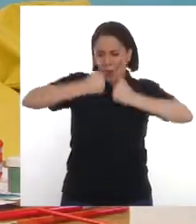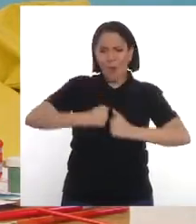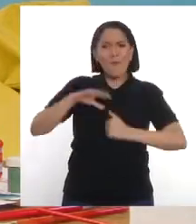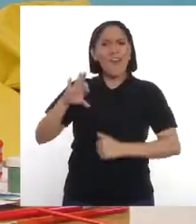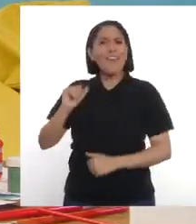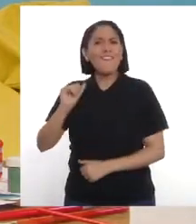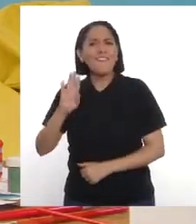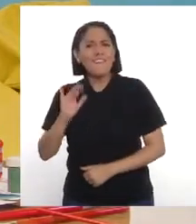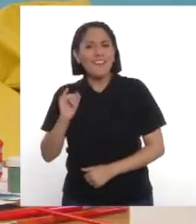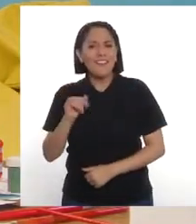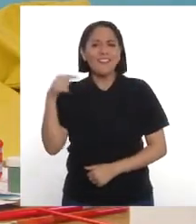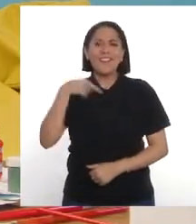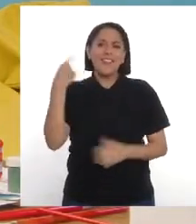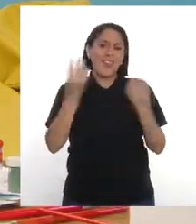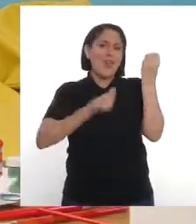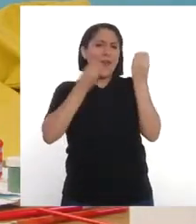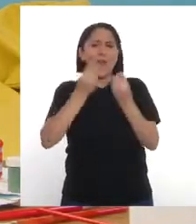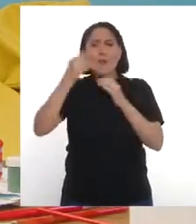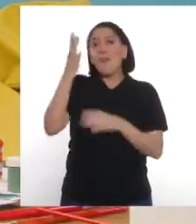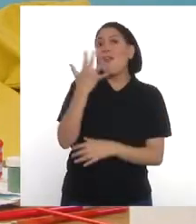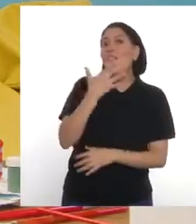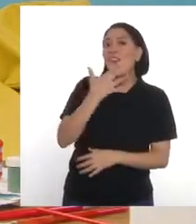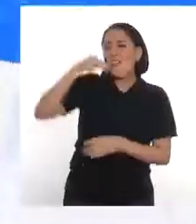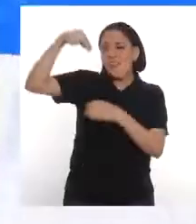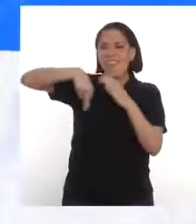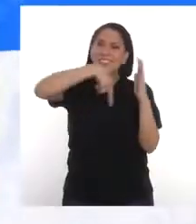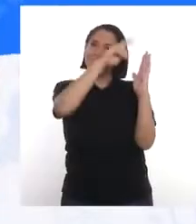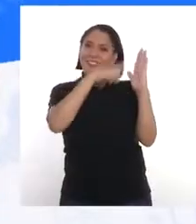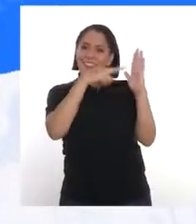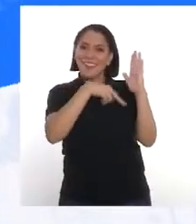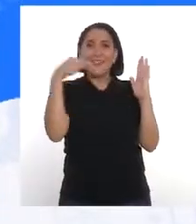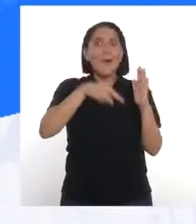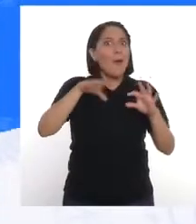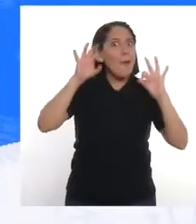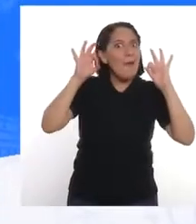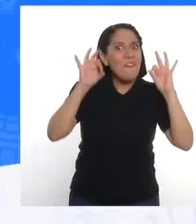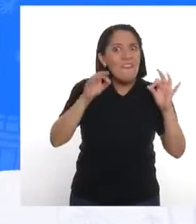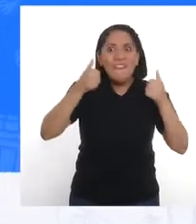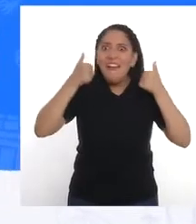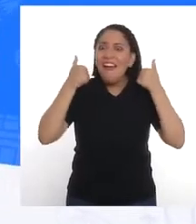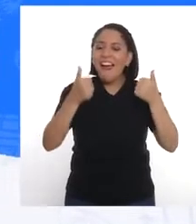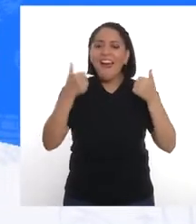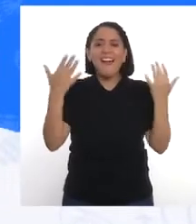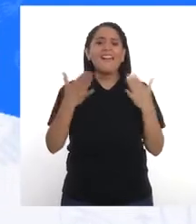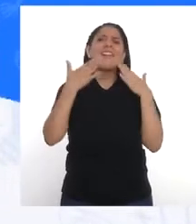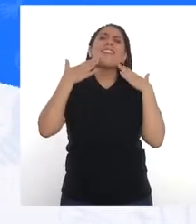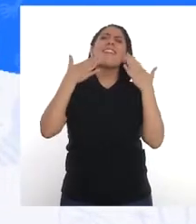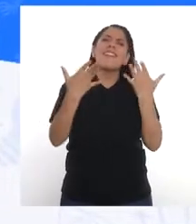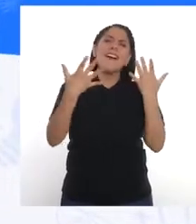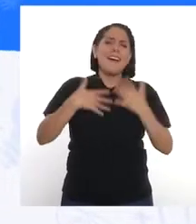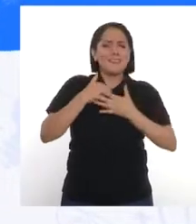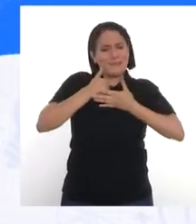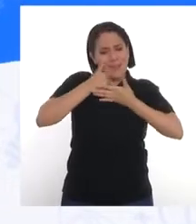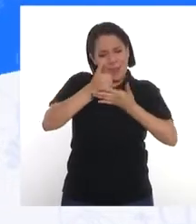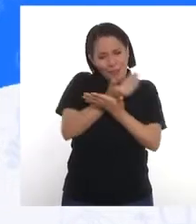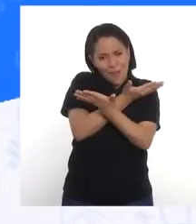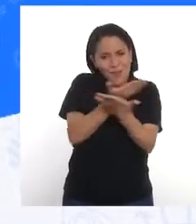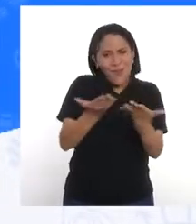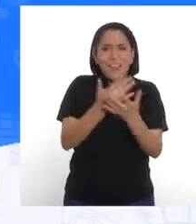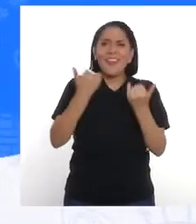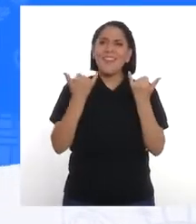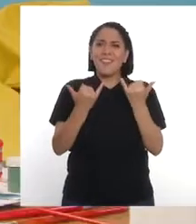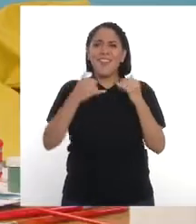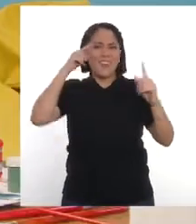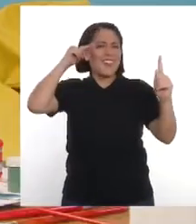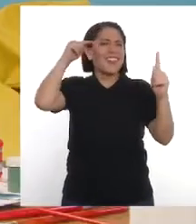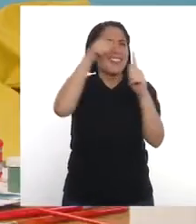Fabi. Lo hice todo con colores y témperas. Realmente han hecho un gran trabajo. Gracias por permitirme acompañarlos en el reto de